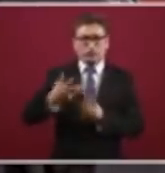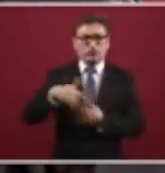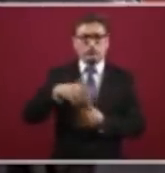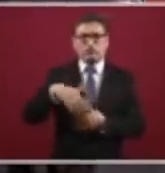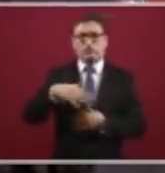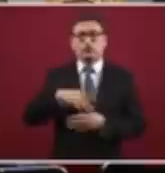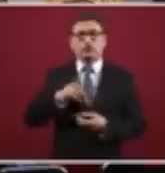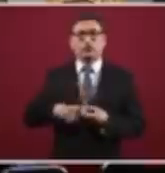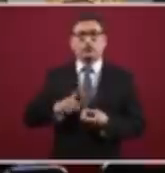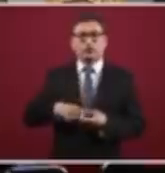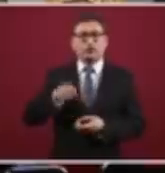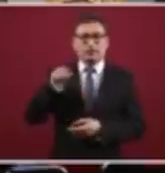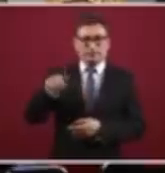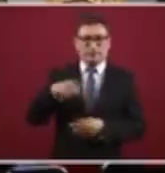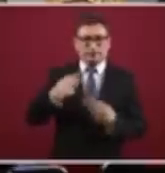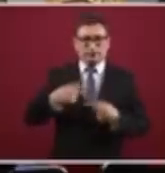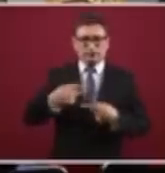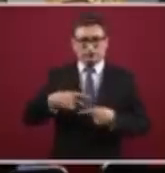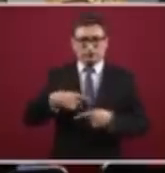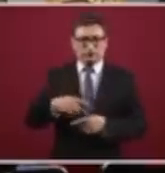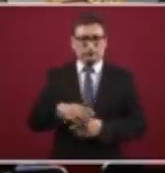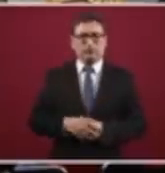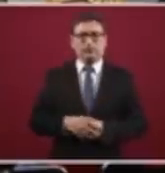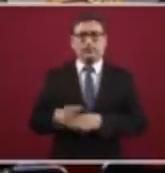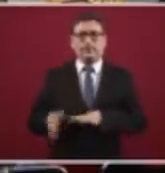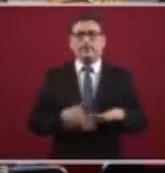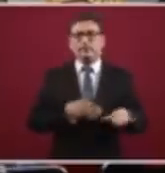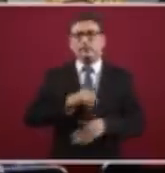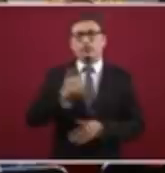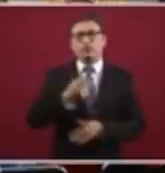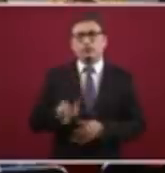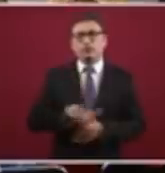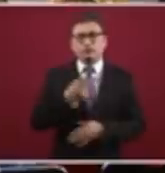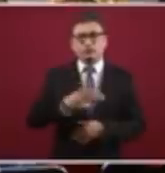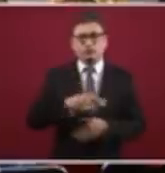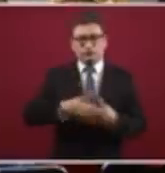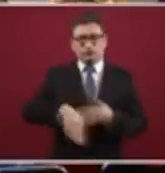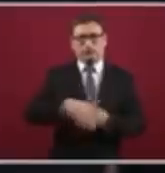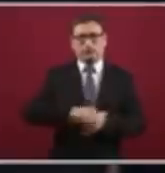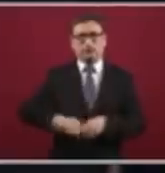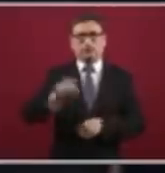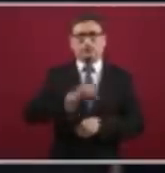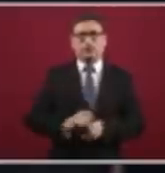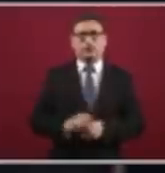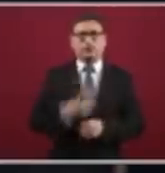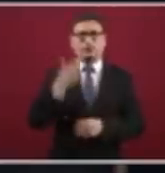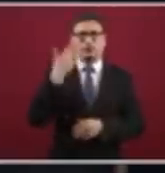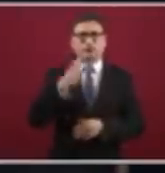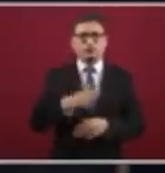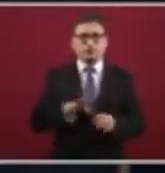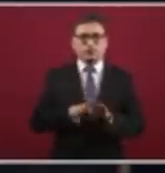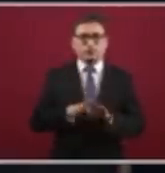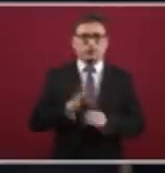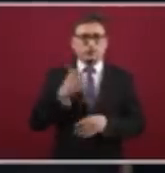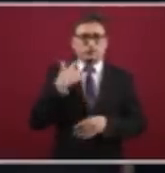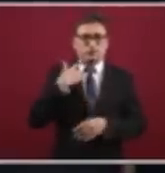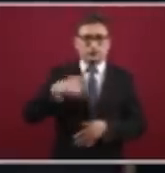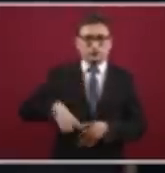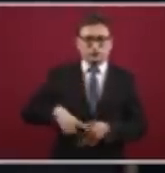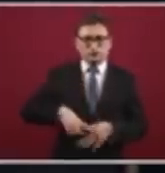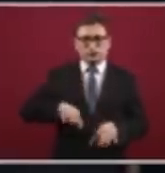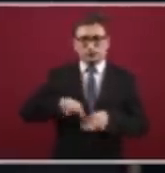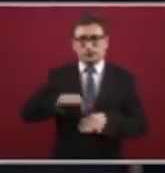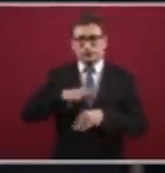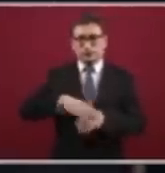y ubicables y última fiscal a partir de la próxima semana se comenzarán a llamar ex funcionarios estamos